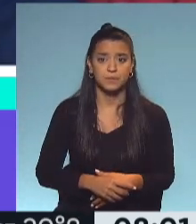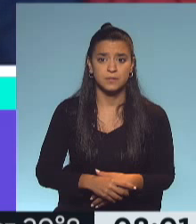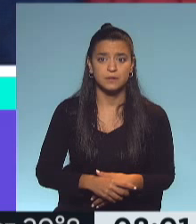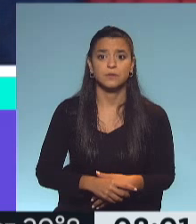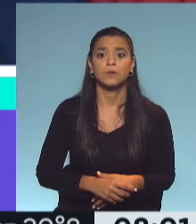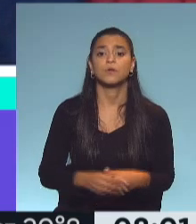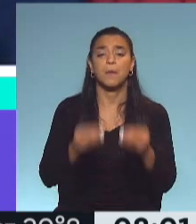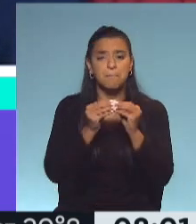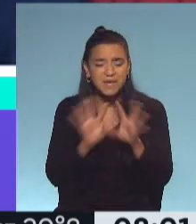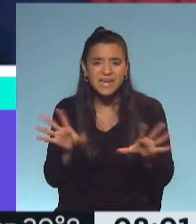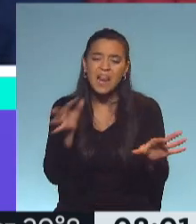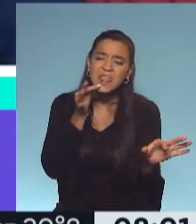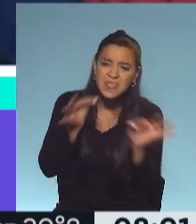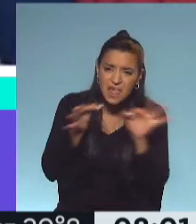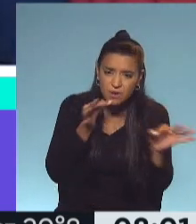comenzar un diálogo,